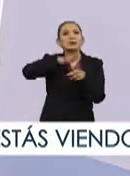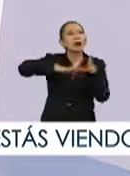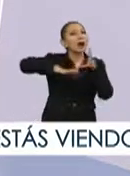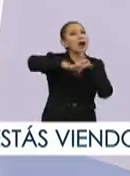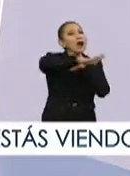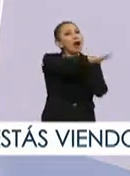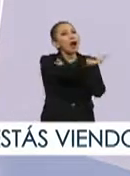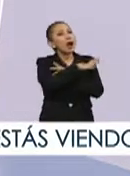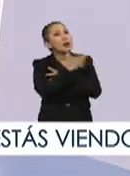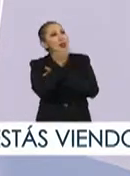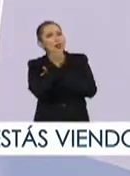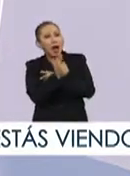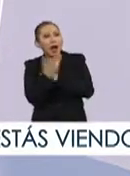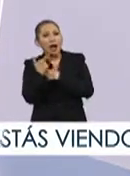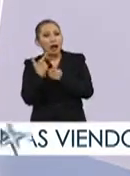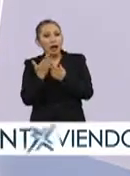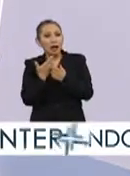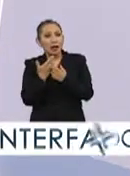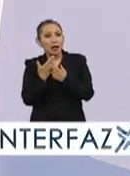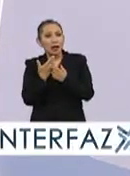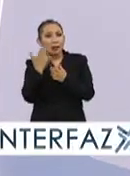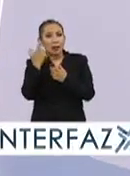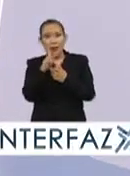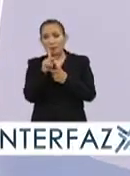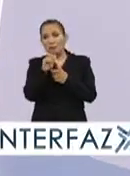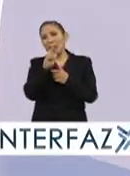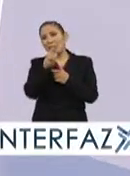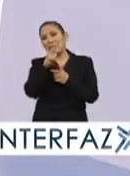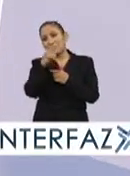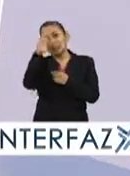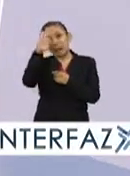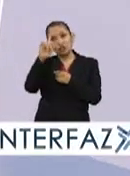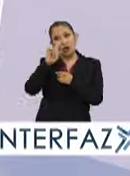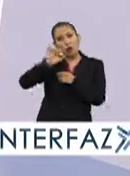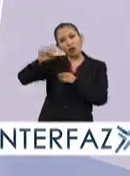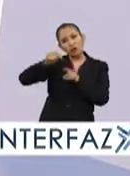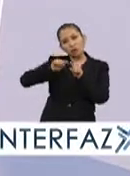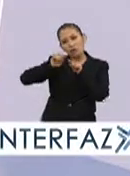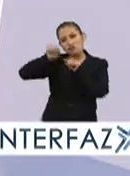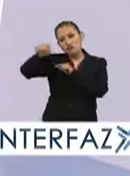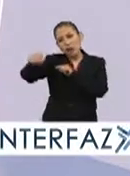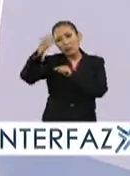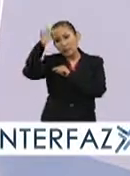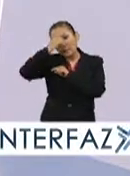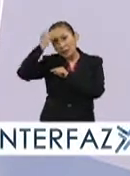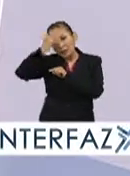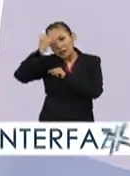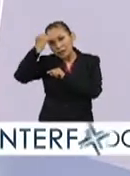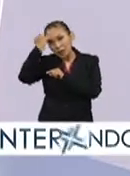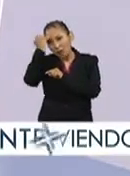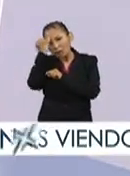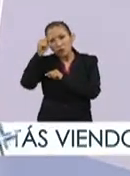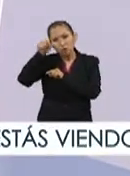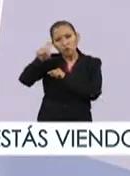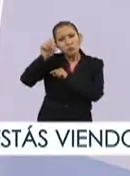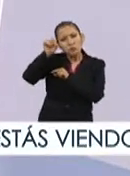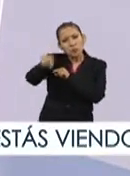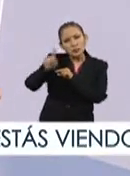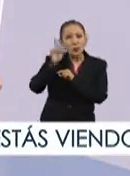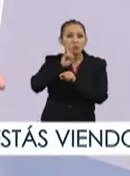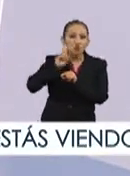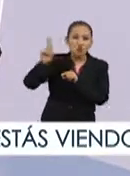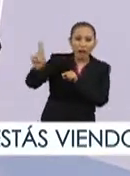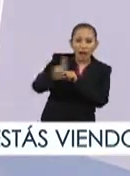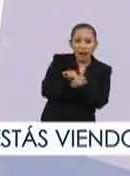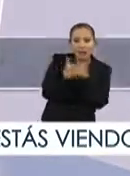sin orillas. Prajna Paramita, Nuestra Señora de la otra orilla, que era la sabiduría hindú, tú misma, la muchacha